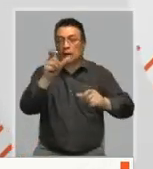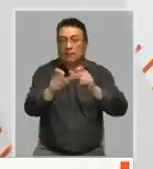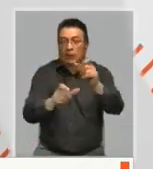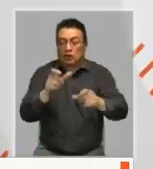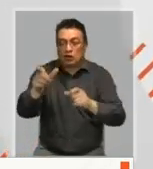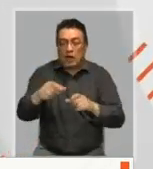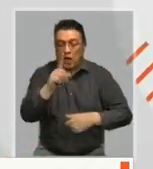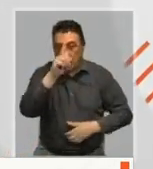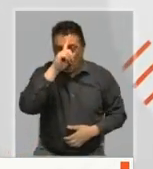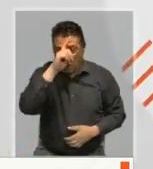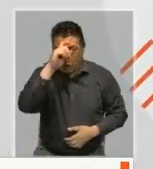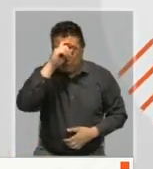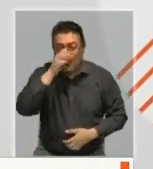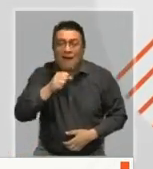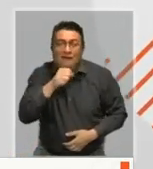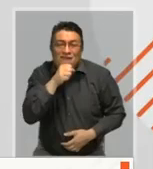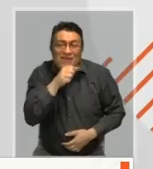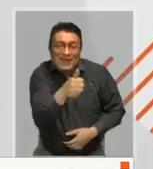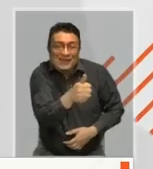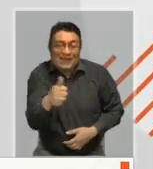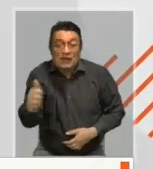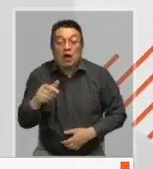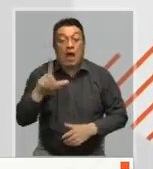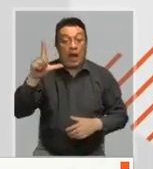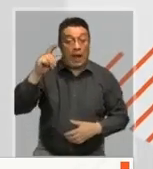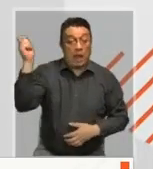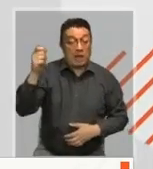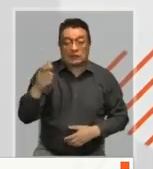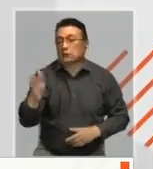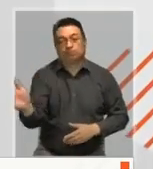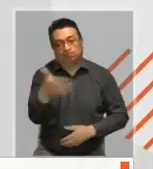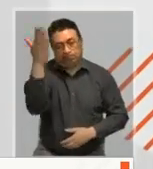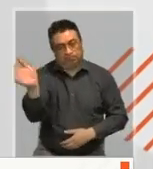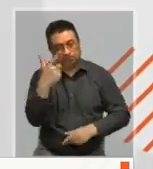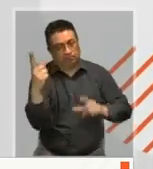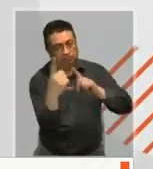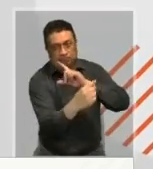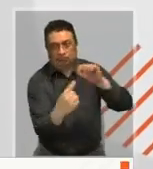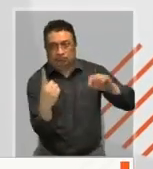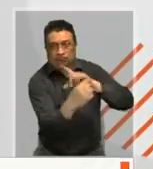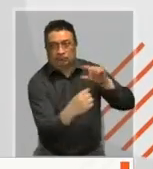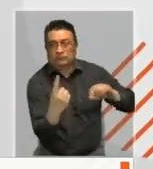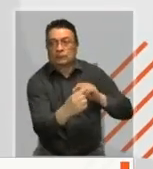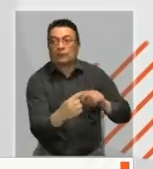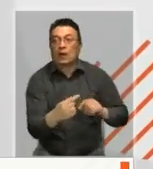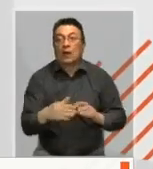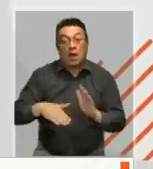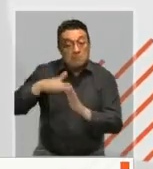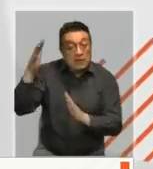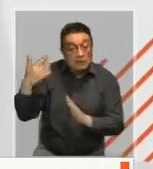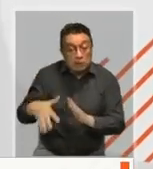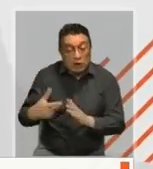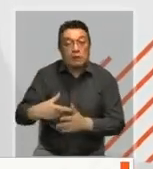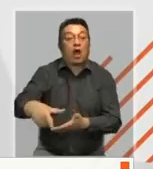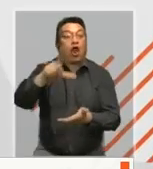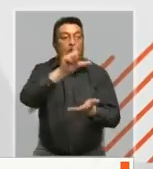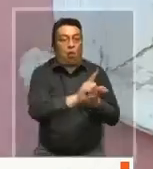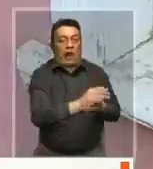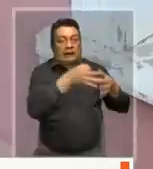Hospital Geriátrico de Limache eran desalojados a la mayor brevedad posible. Lo más importante, colocarlos en un lugar